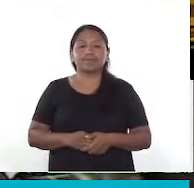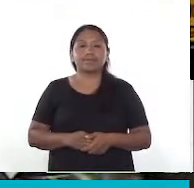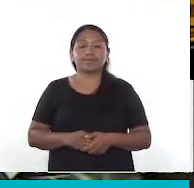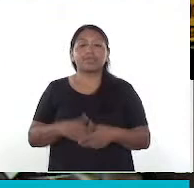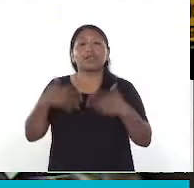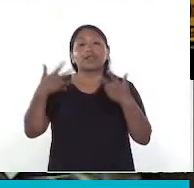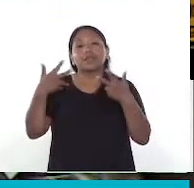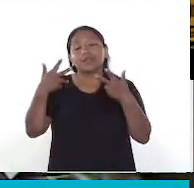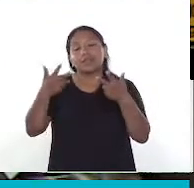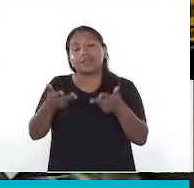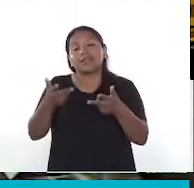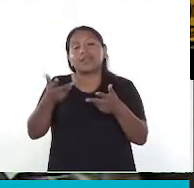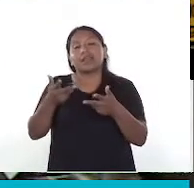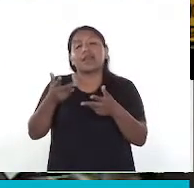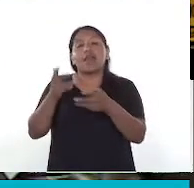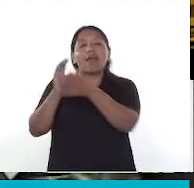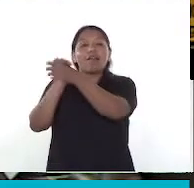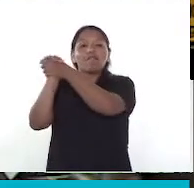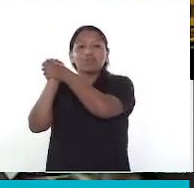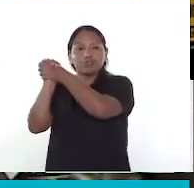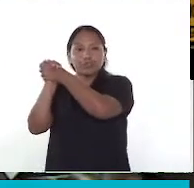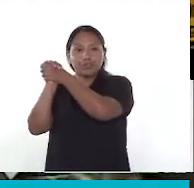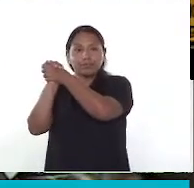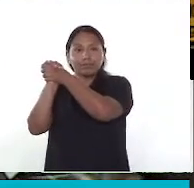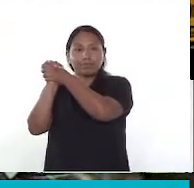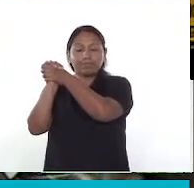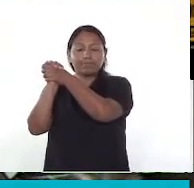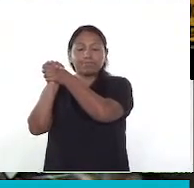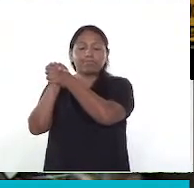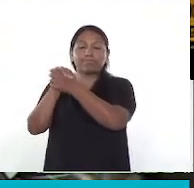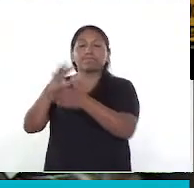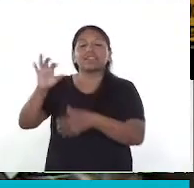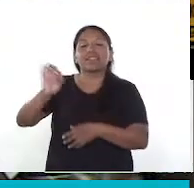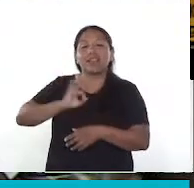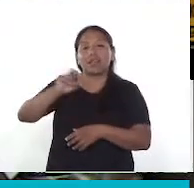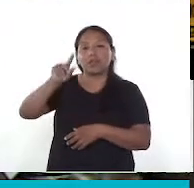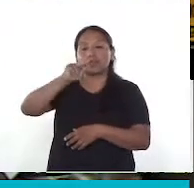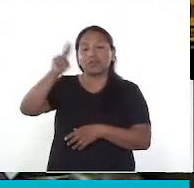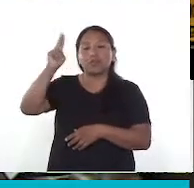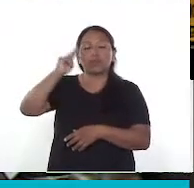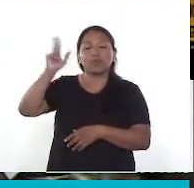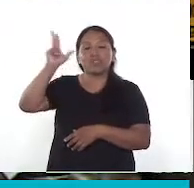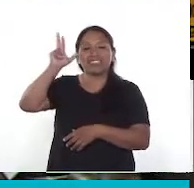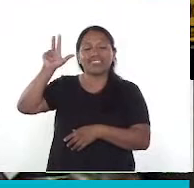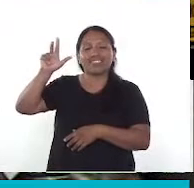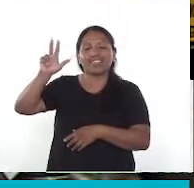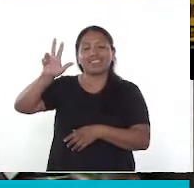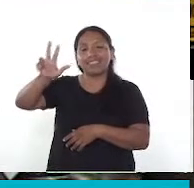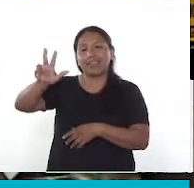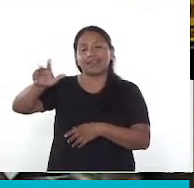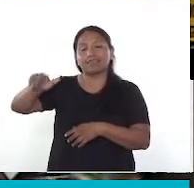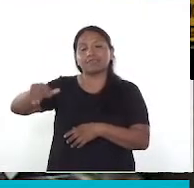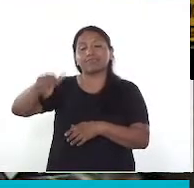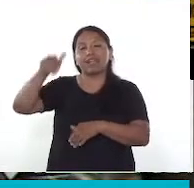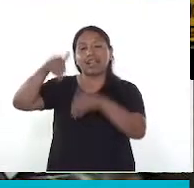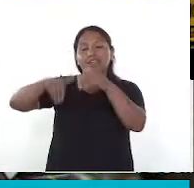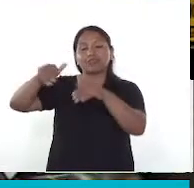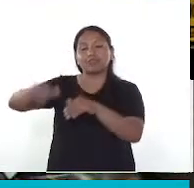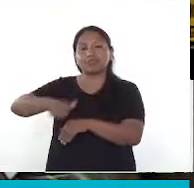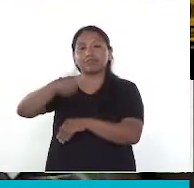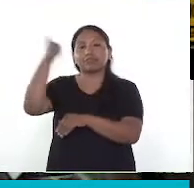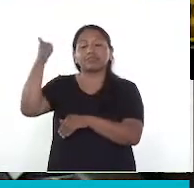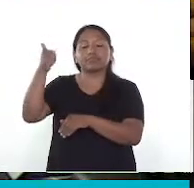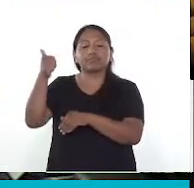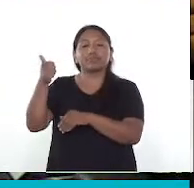el doctor raúl alfonsín en el año 83 ganó las elecciones después de la peor dictadura